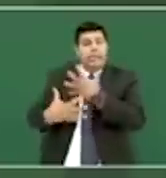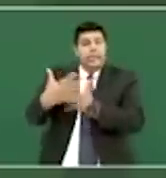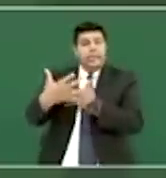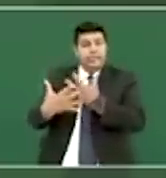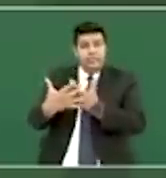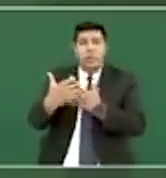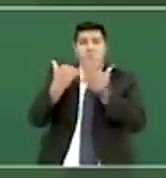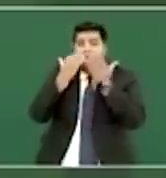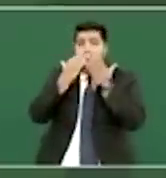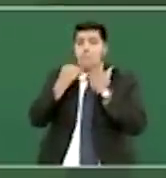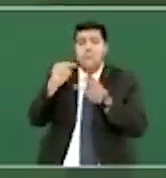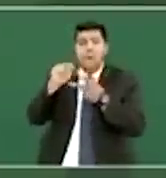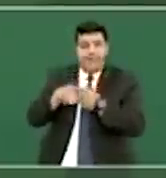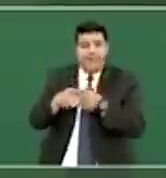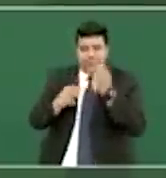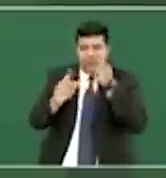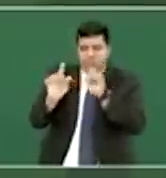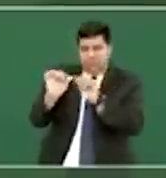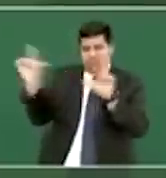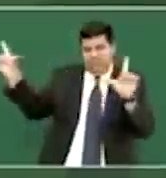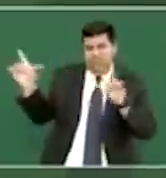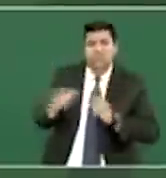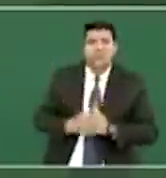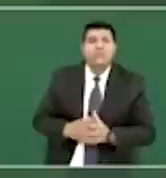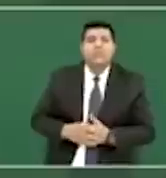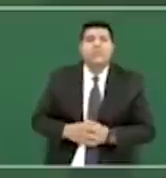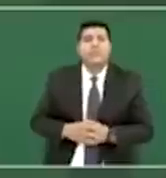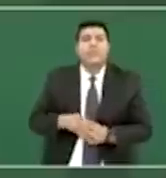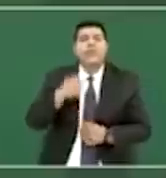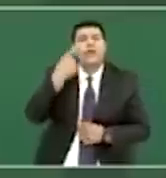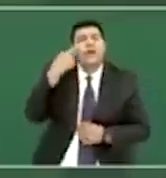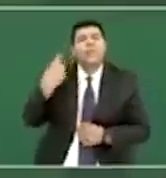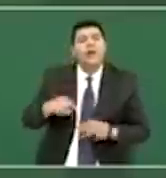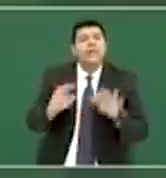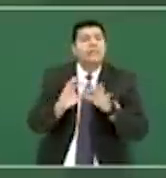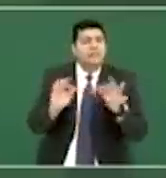dato? Para esto también para ir…